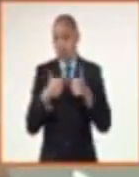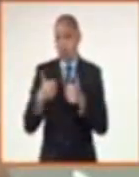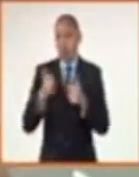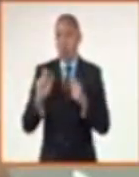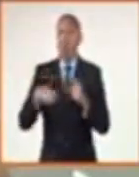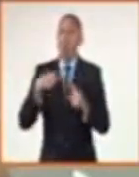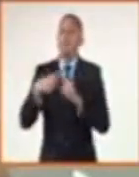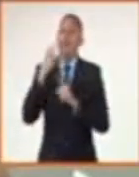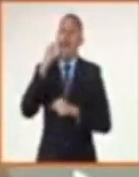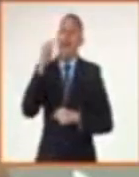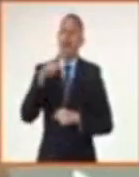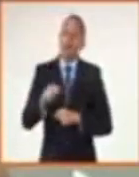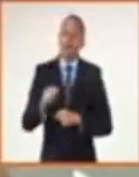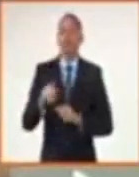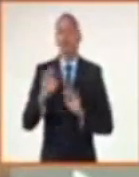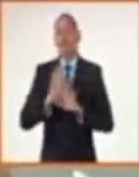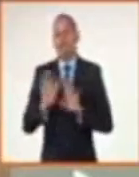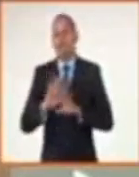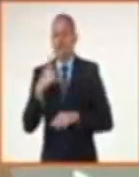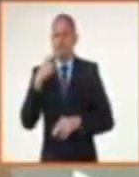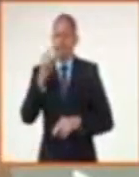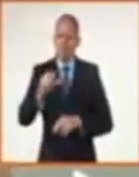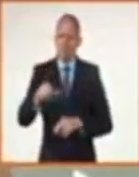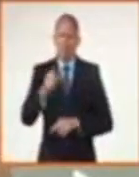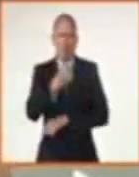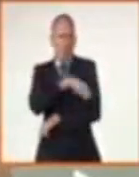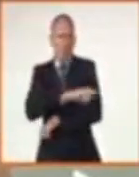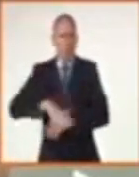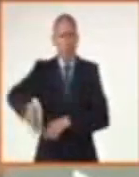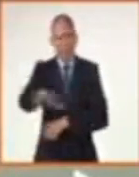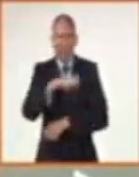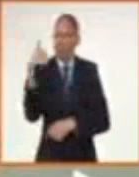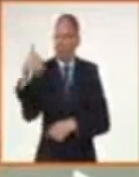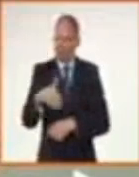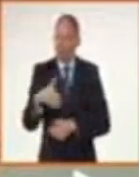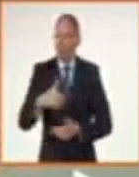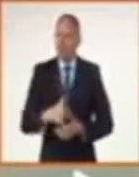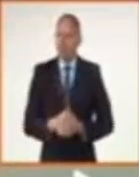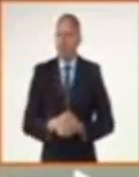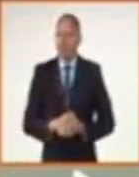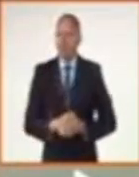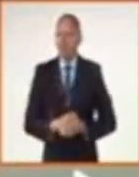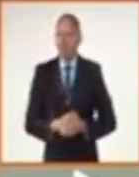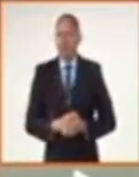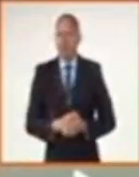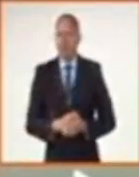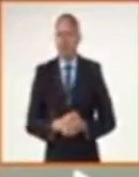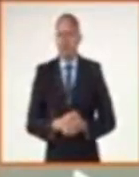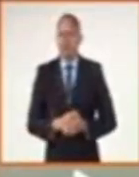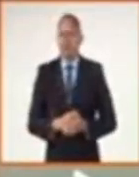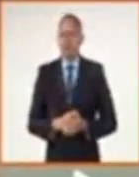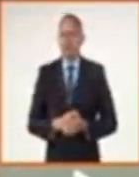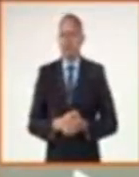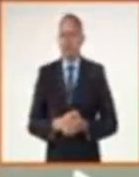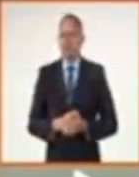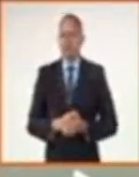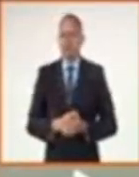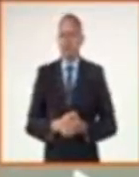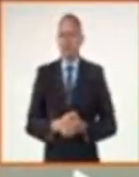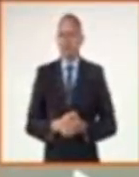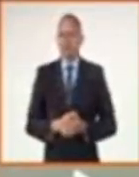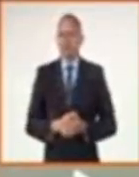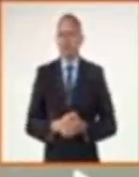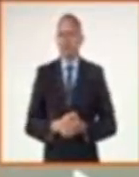participación masiva, consciente, como hemos informado, de nuestro pueblo. Nosotros convocamos a las urnas, el voto es libre,